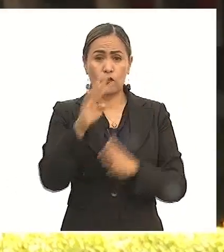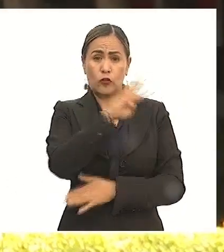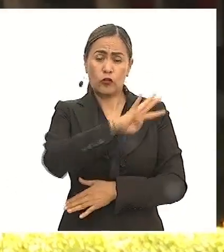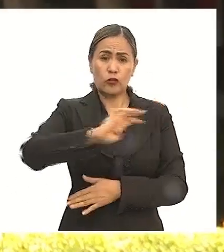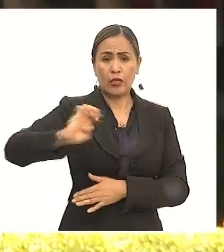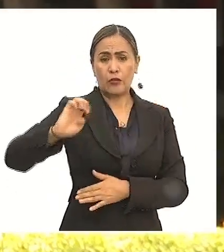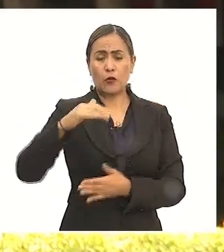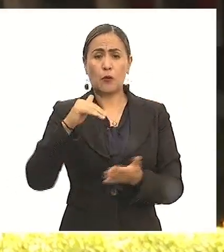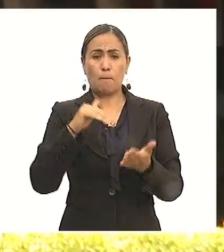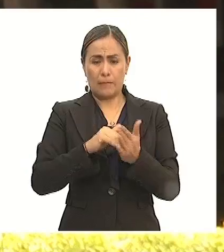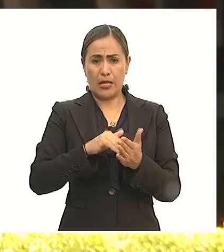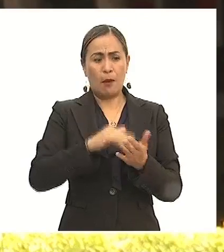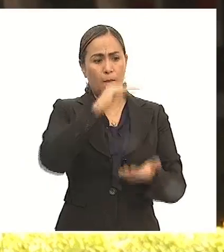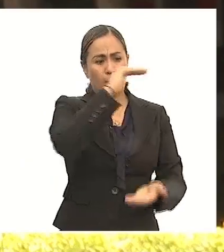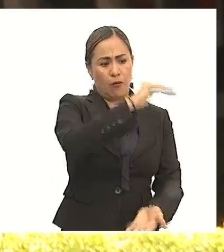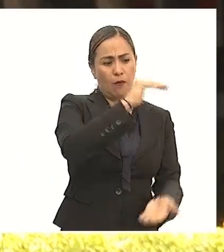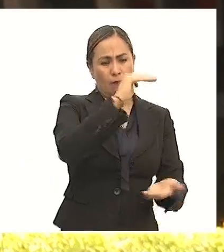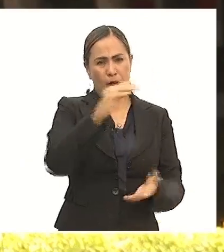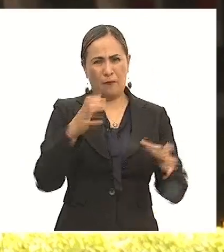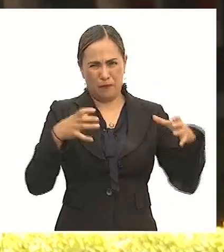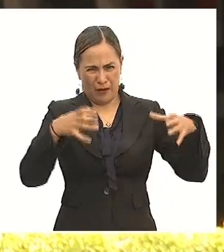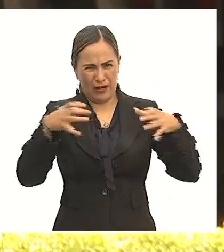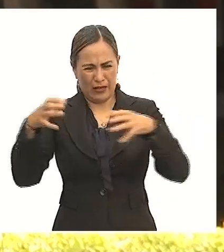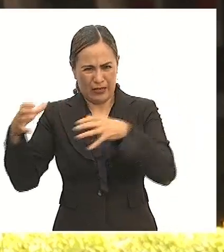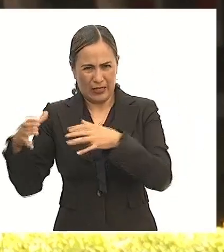3.400.000 barriles diarios a